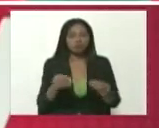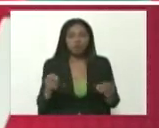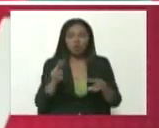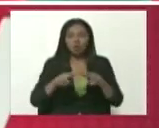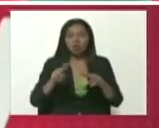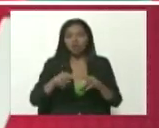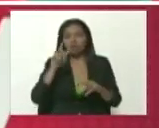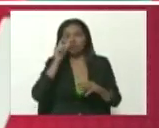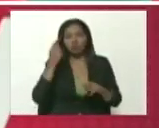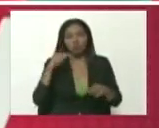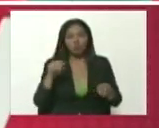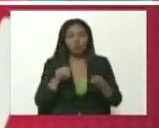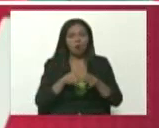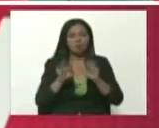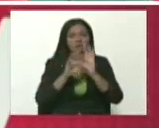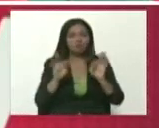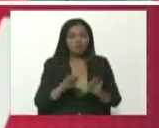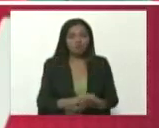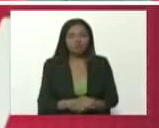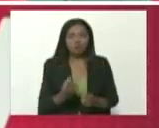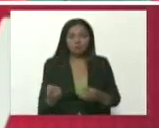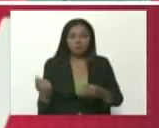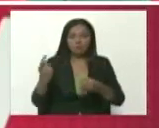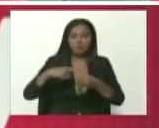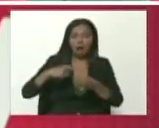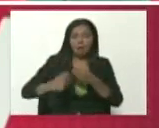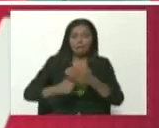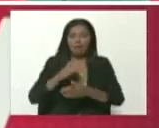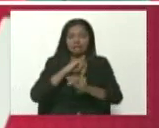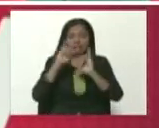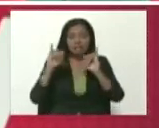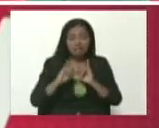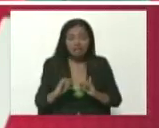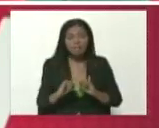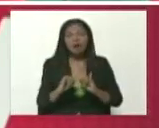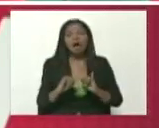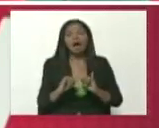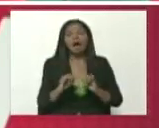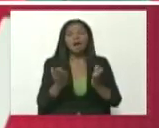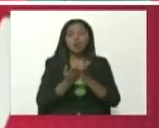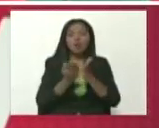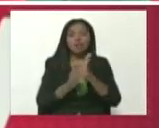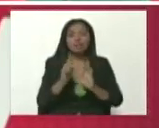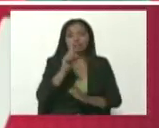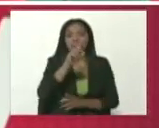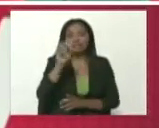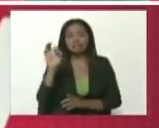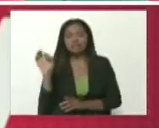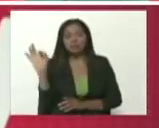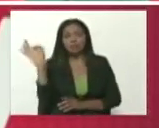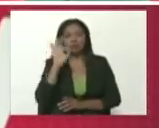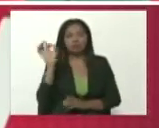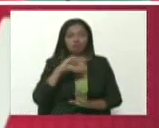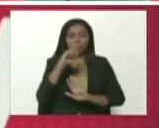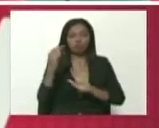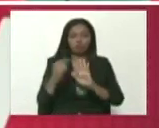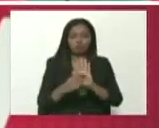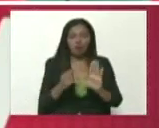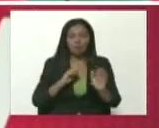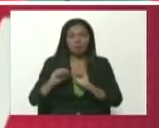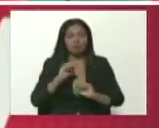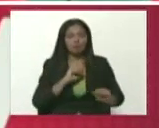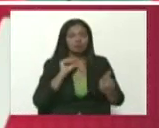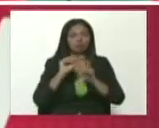niños y niñas que reincorporemos al sistema escolar. Vamos al 100% de niños escolarizados. El movimiento